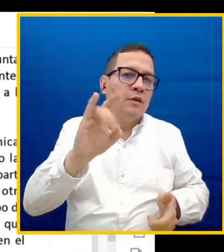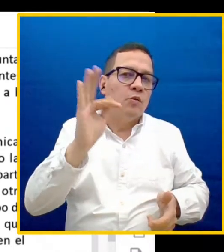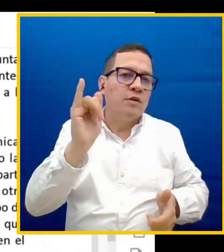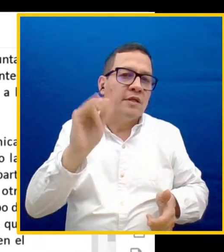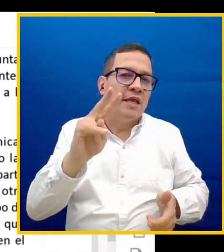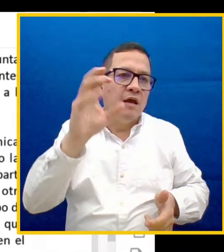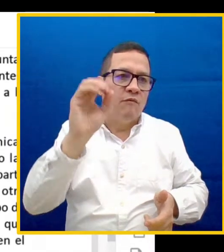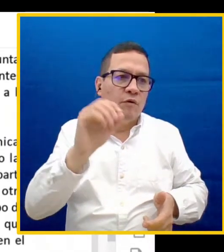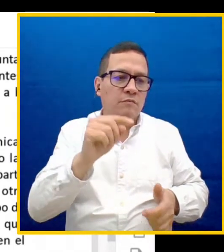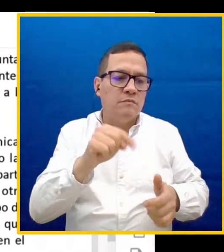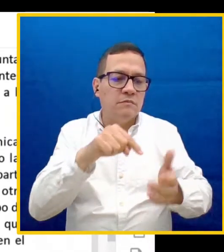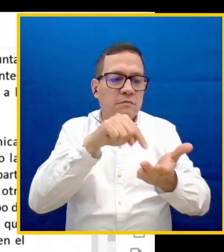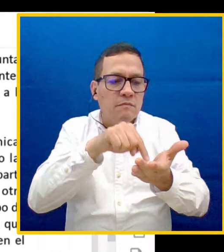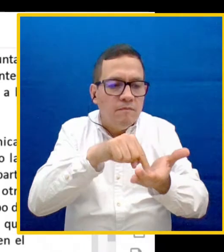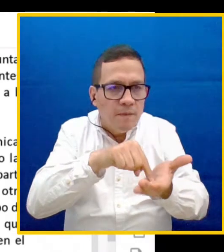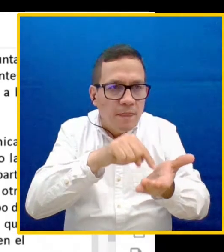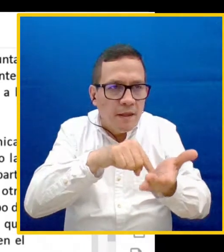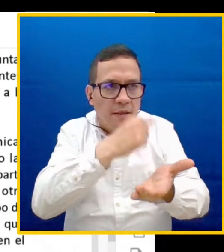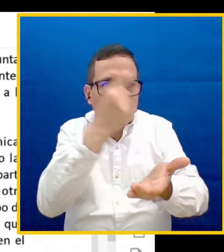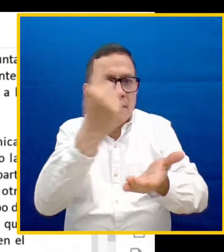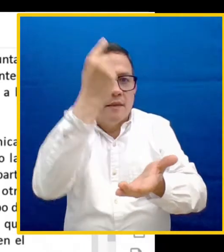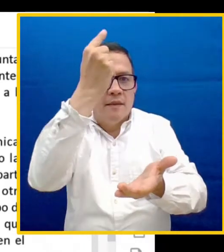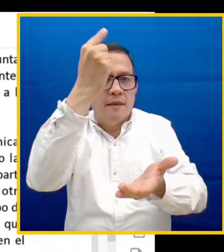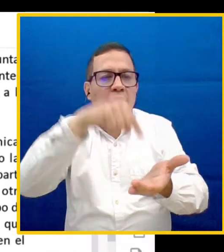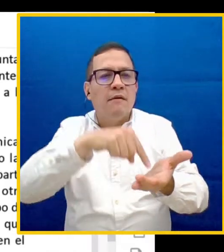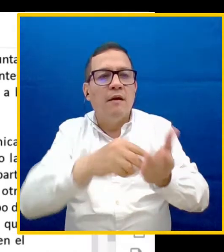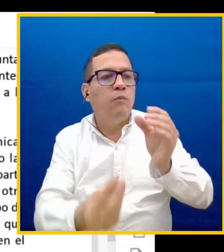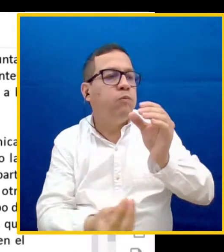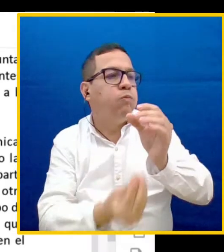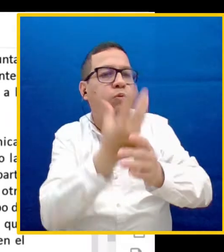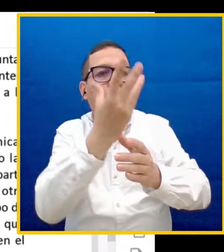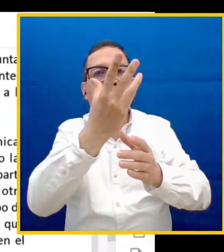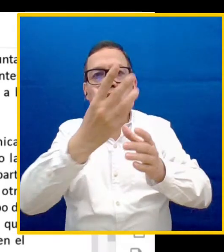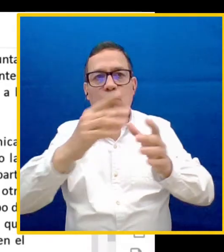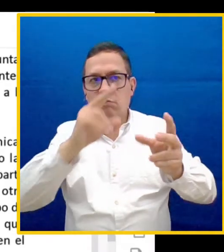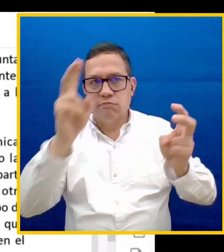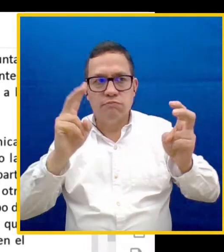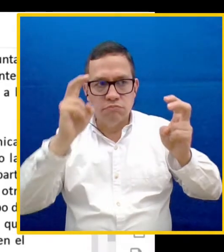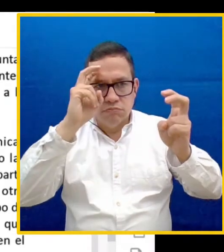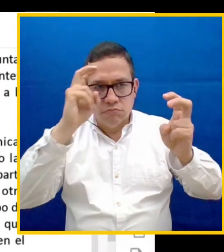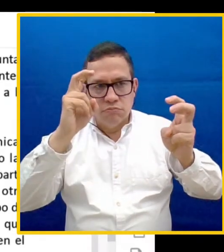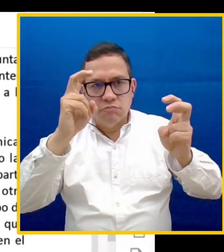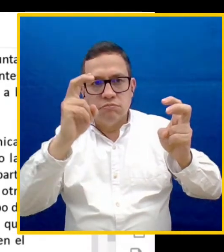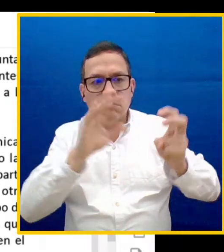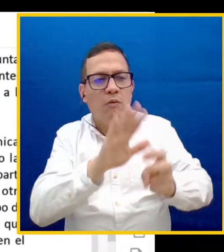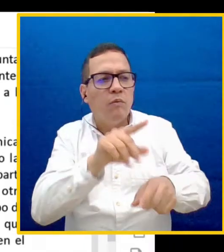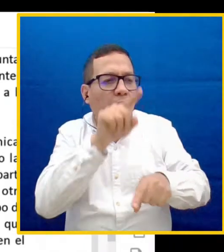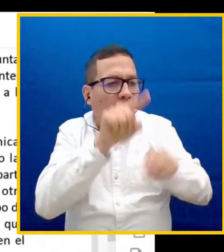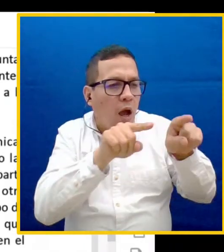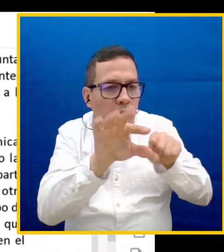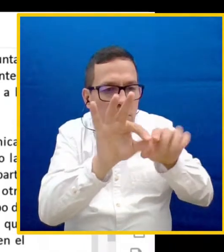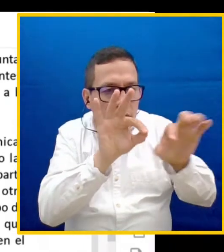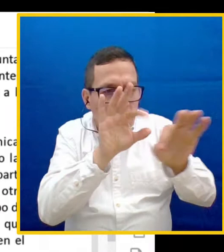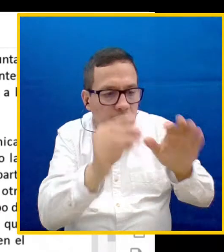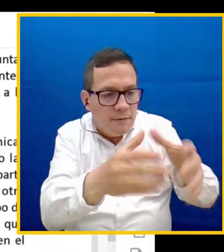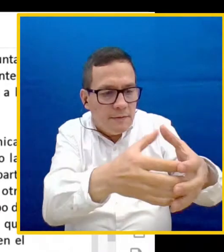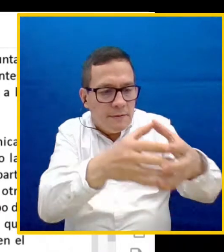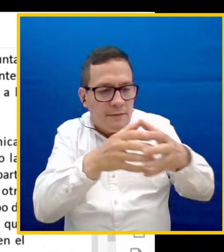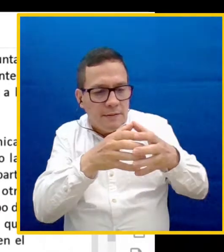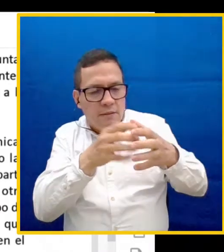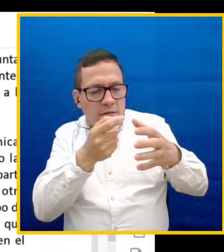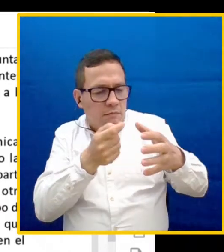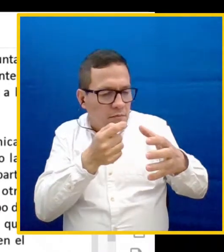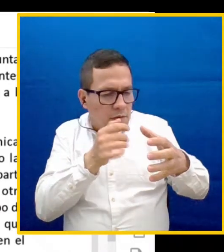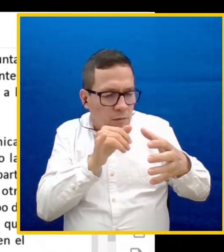producir conocimiento, ya que a partir de una cantidad de casos observados, con sus regularidades o puntos en